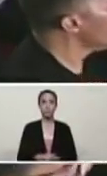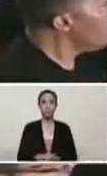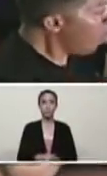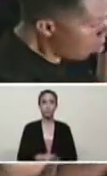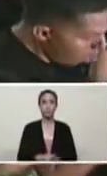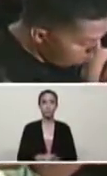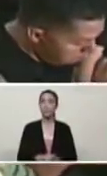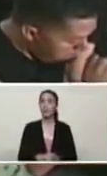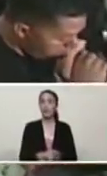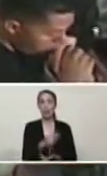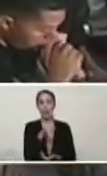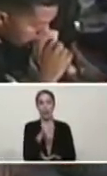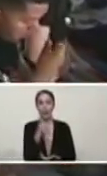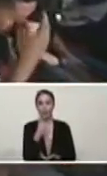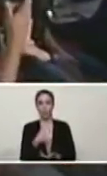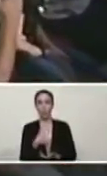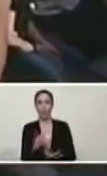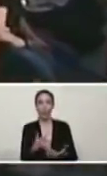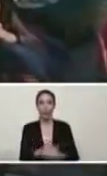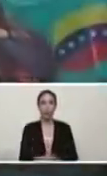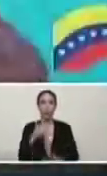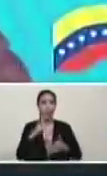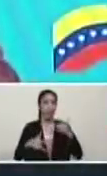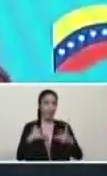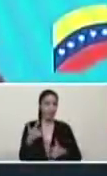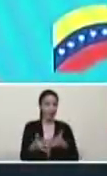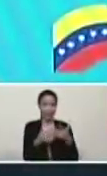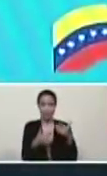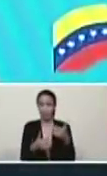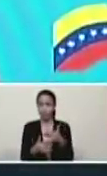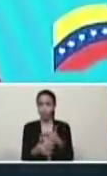recibí la información de la buena jornada